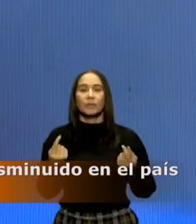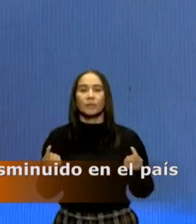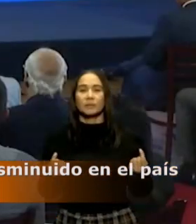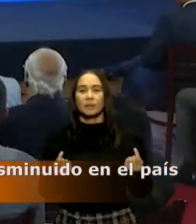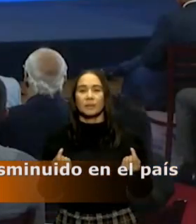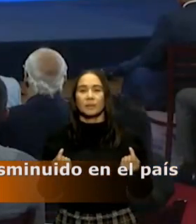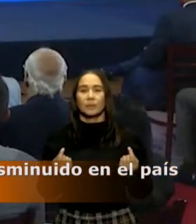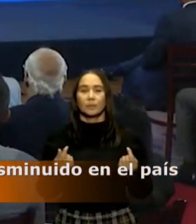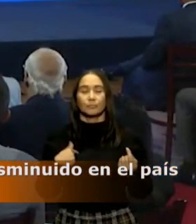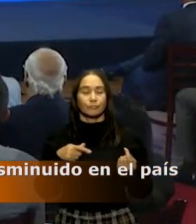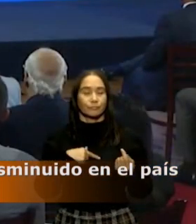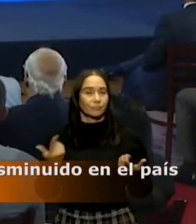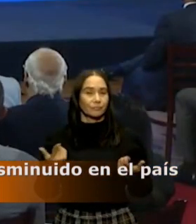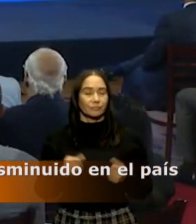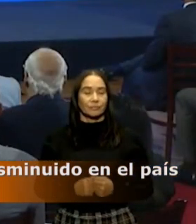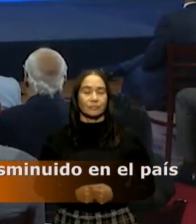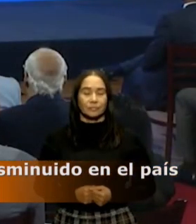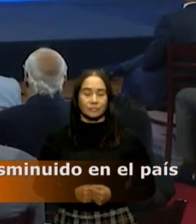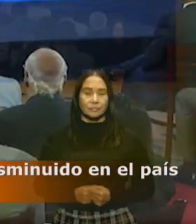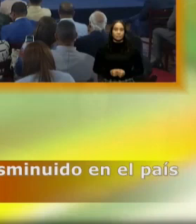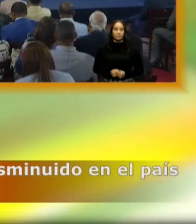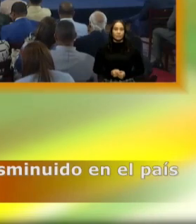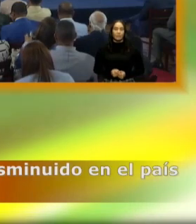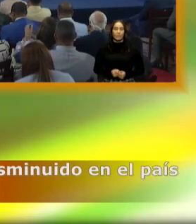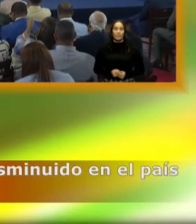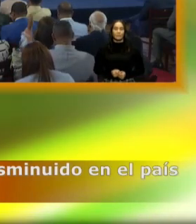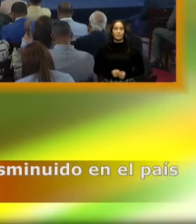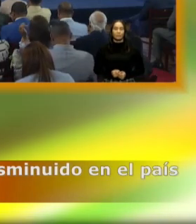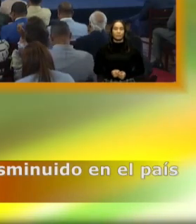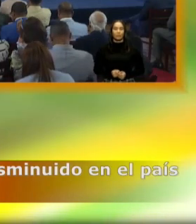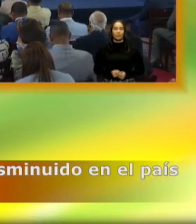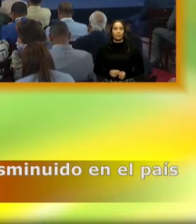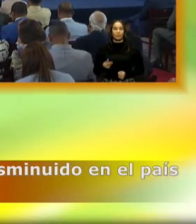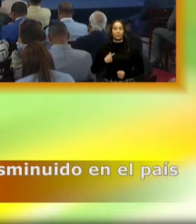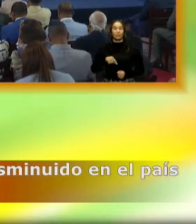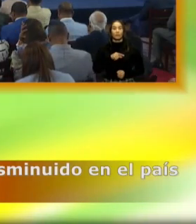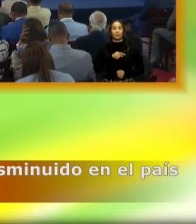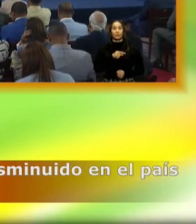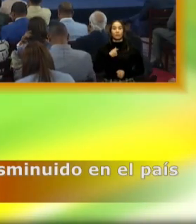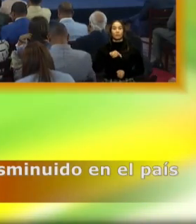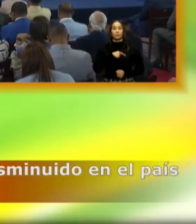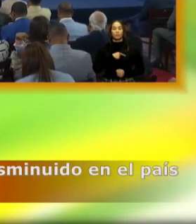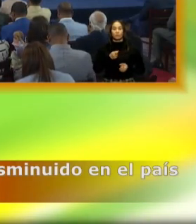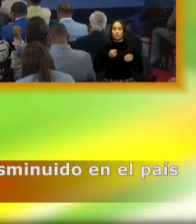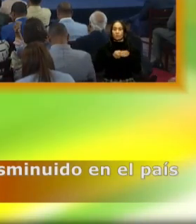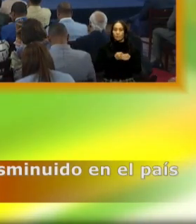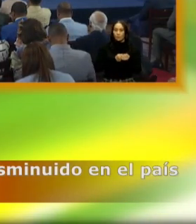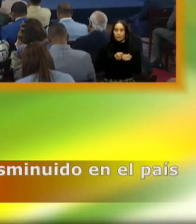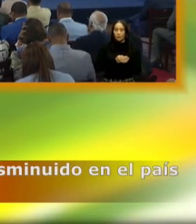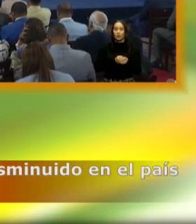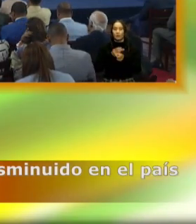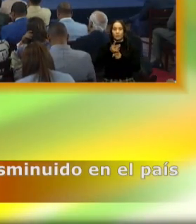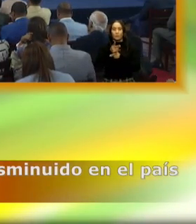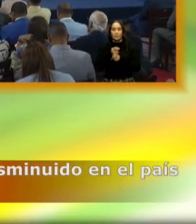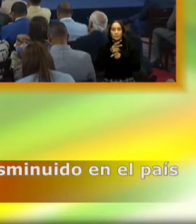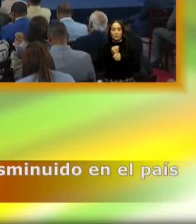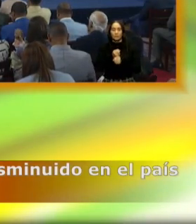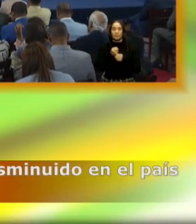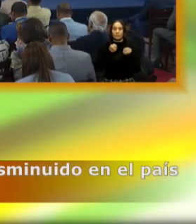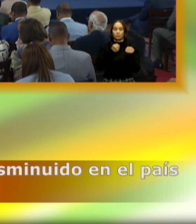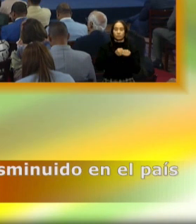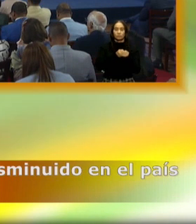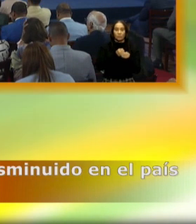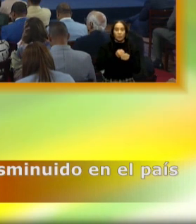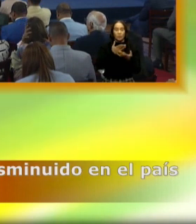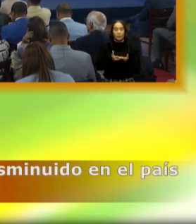algunos la leche que yo he comprado siempre que antes costaba 150 pesos yo tengo todo eso